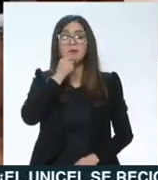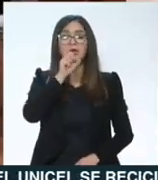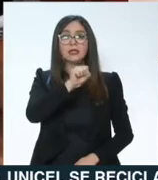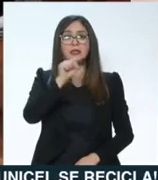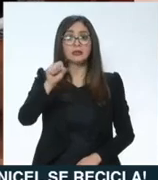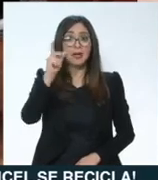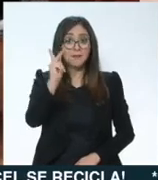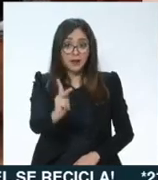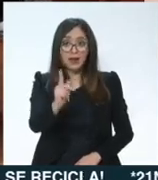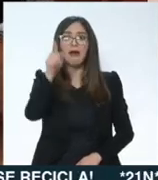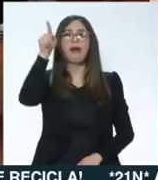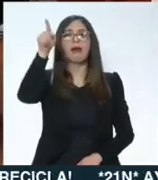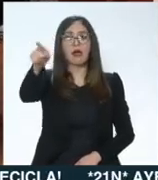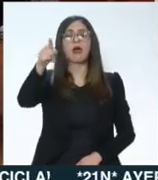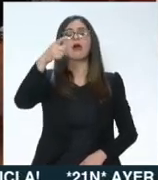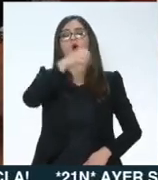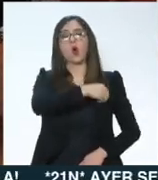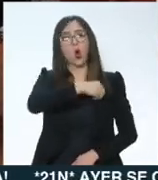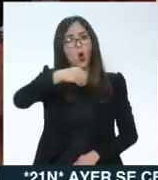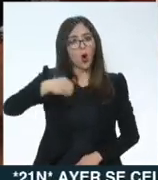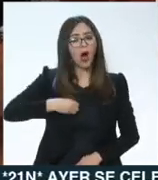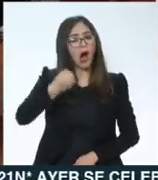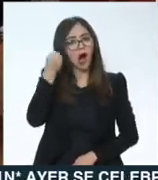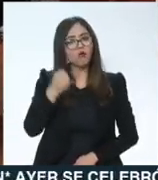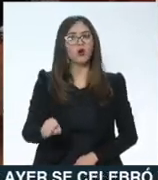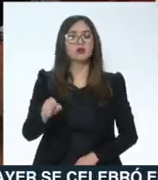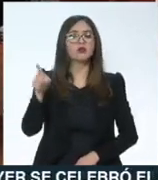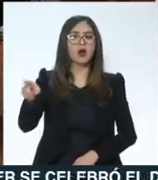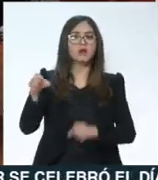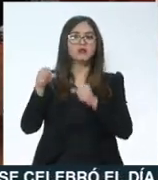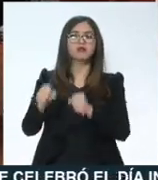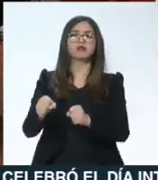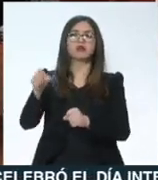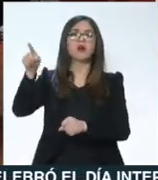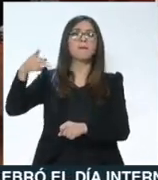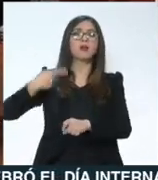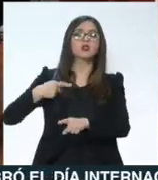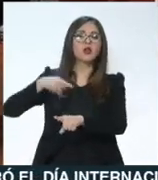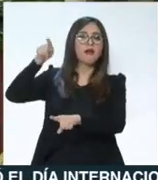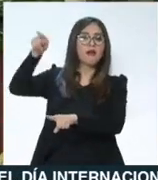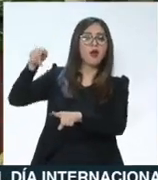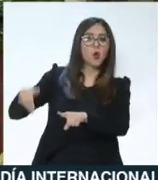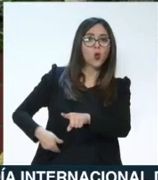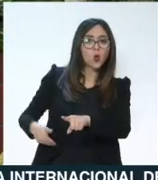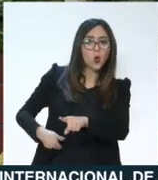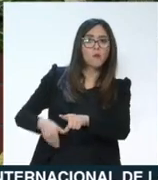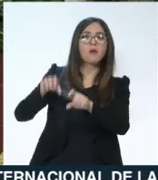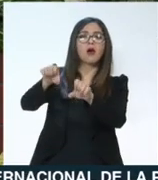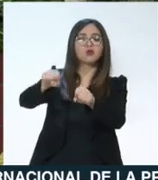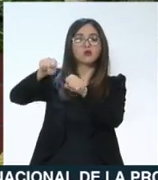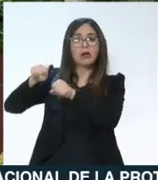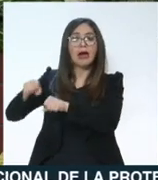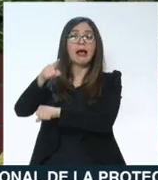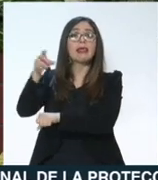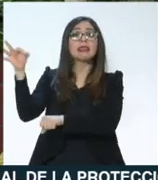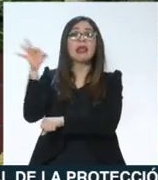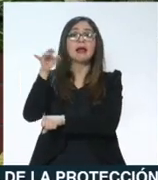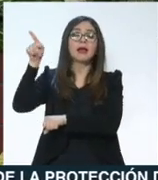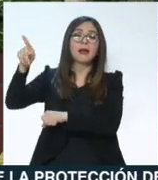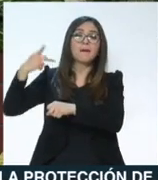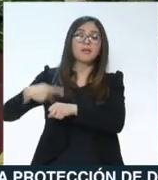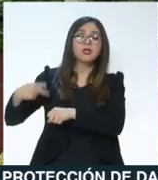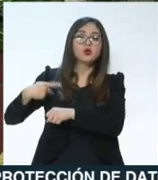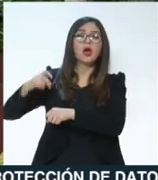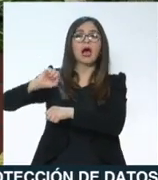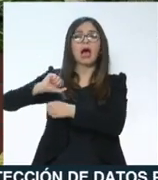Pública, él tiene la obligación de asegurar a la persona a la que tú estás señalando como la posible persona que está